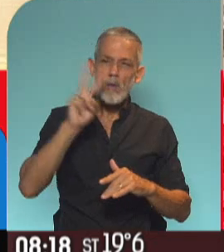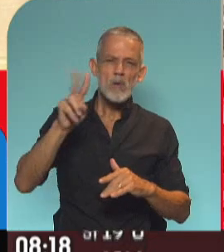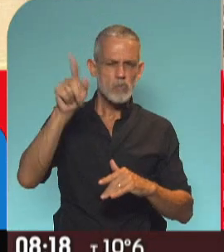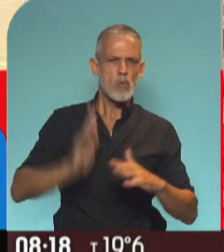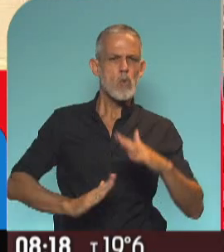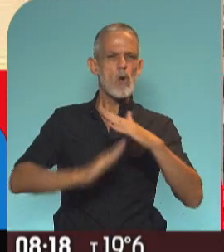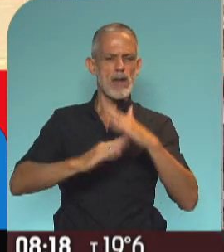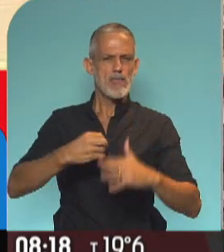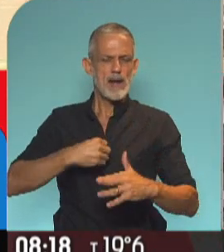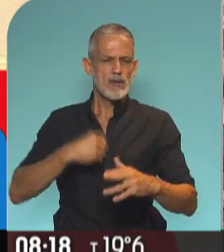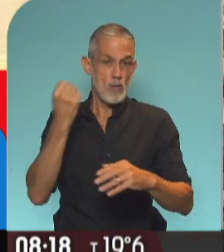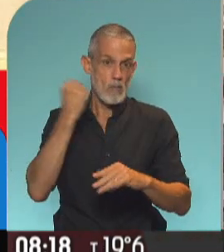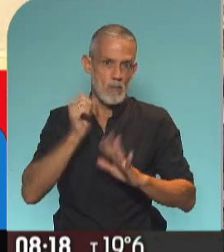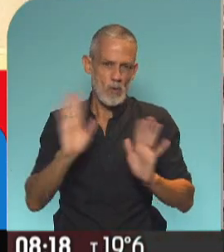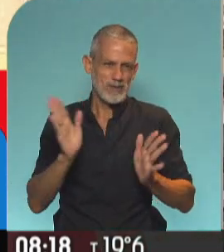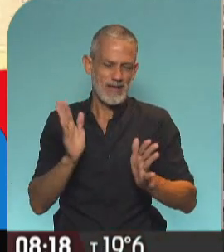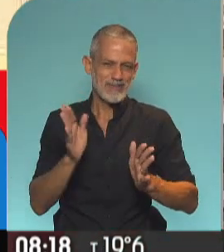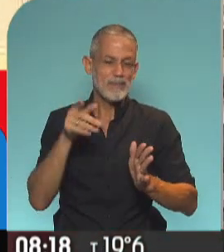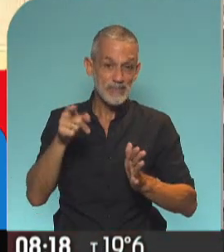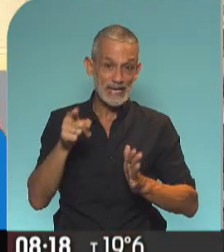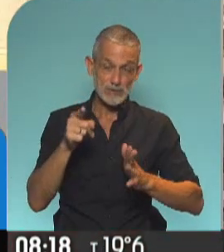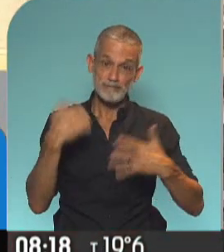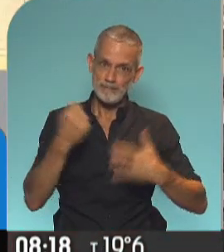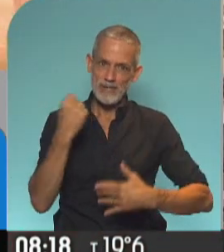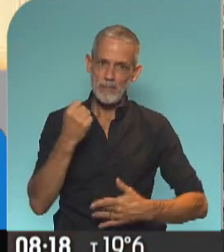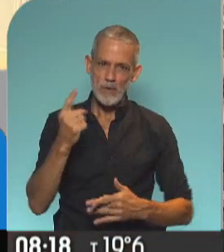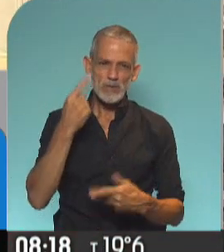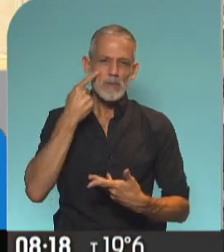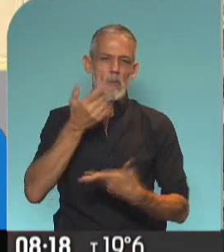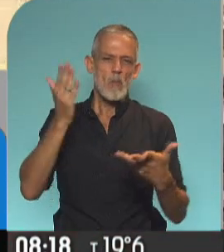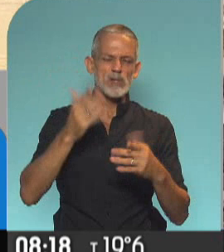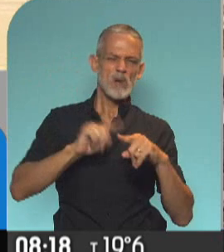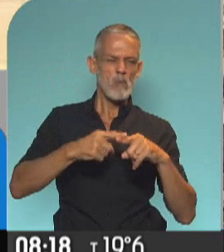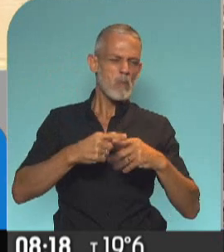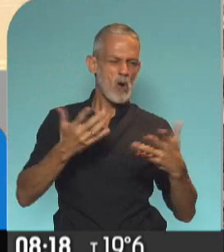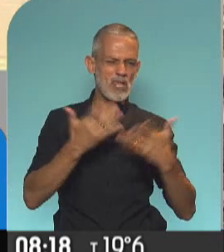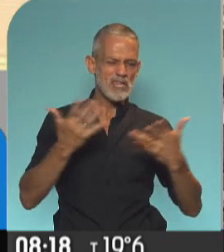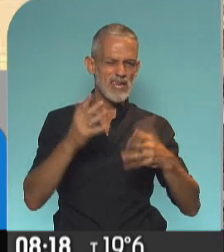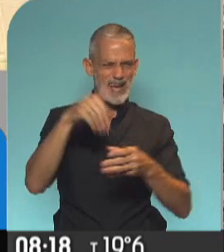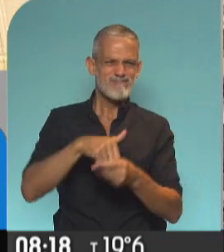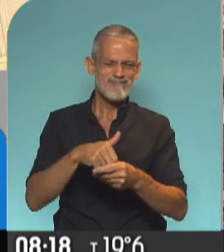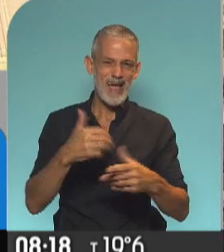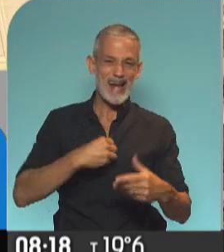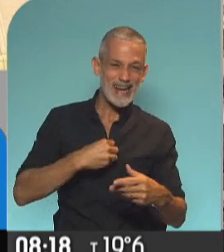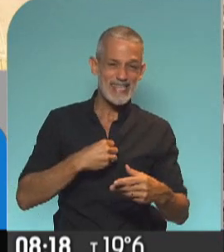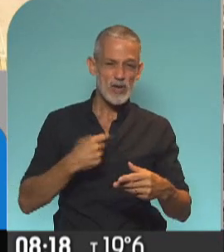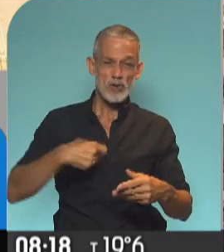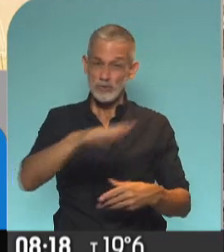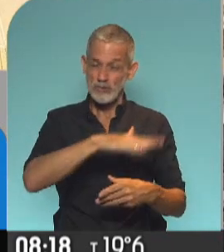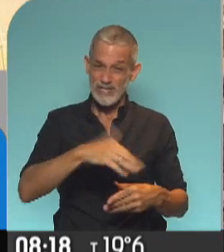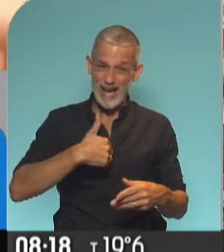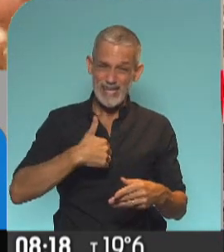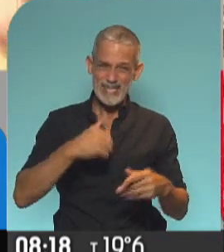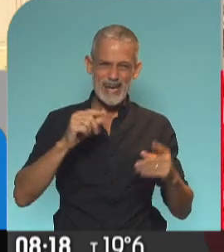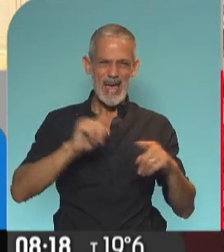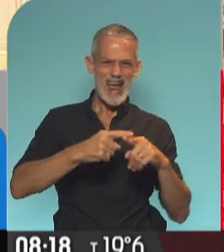líder religioso importante. Ahora, eso pesa, lo cual demuestra la politización también de lo religioso en la sociedad argentina